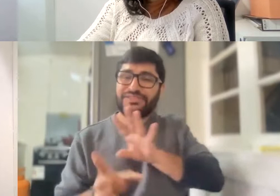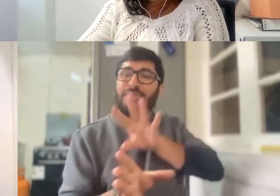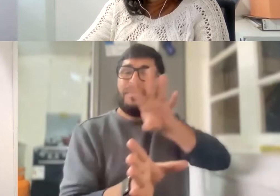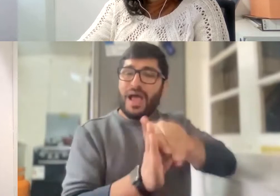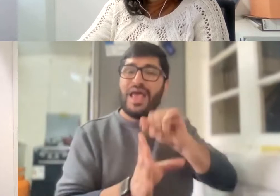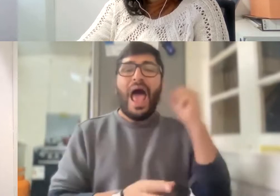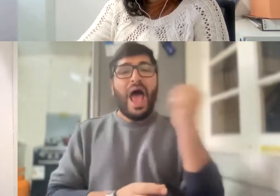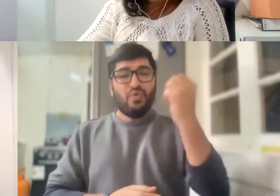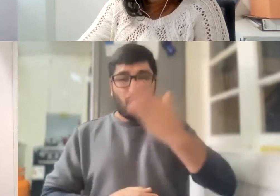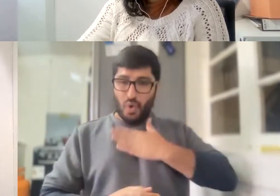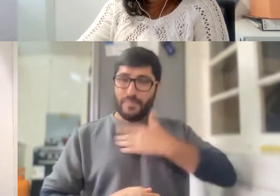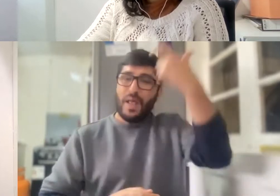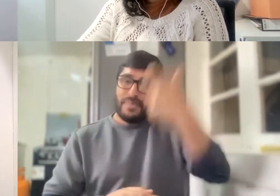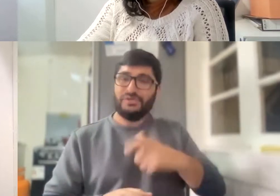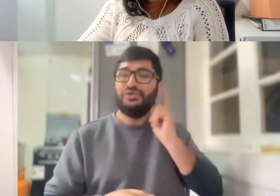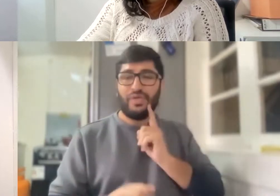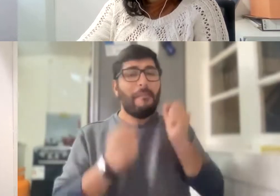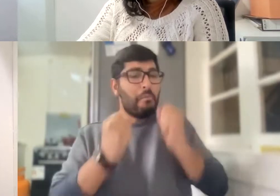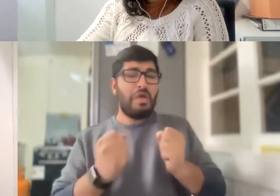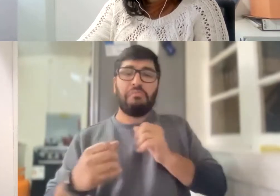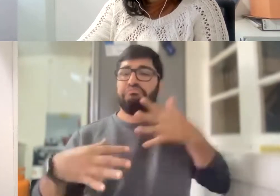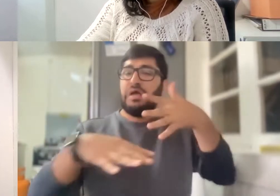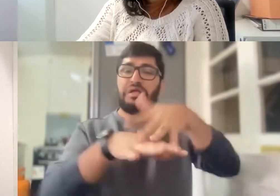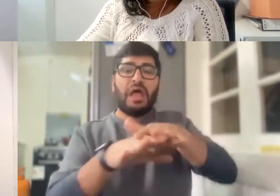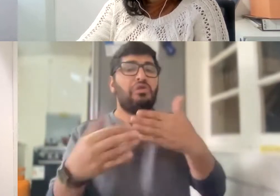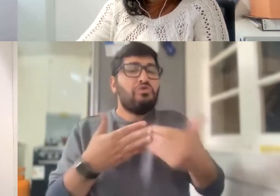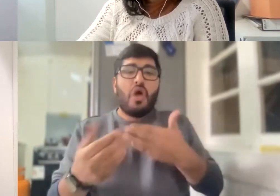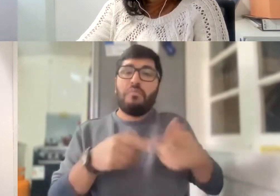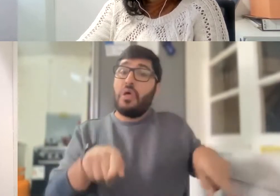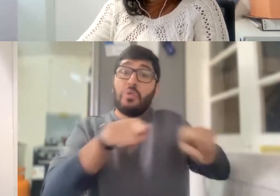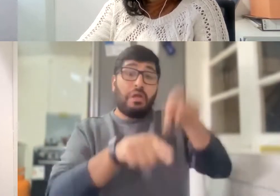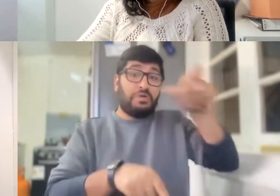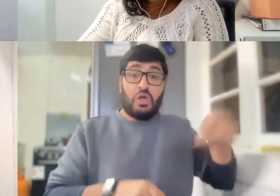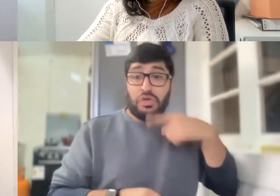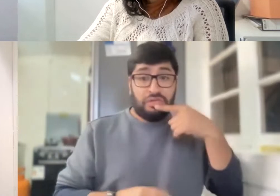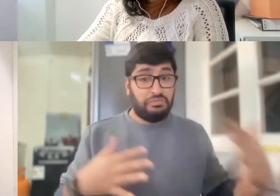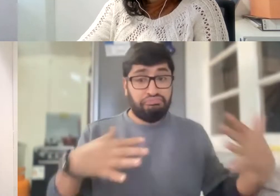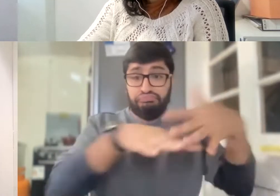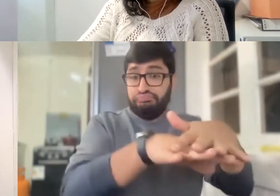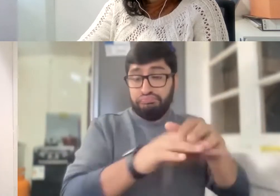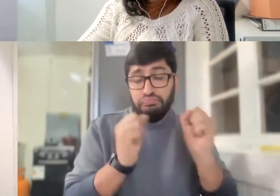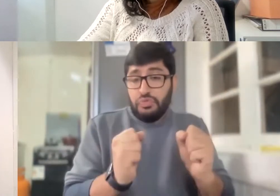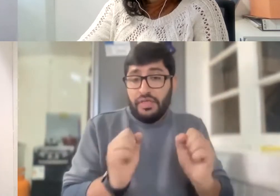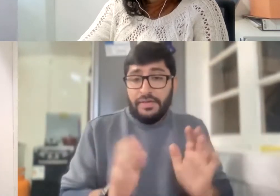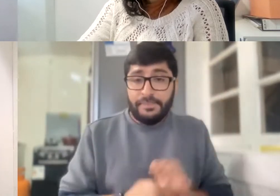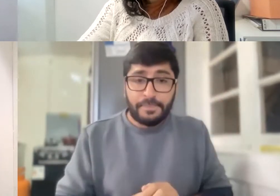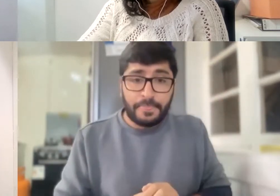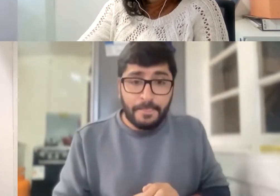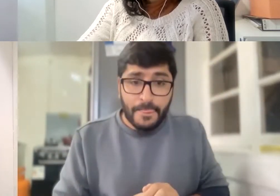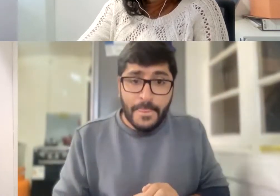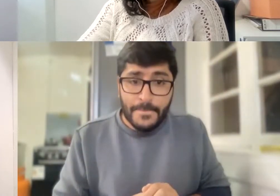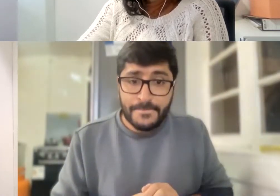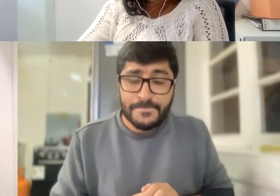poder expresar, y con eso permitir que ellos participen y puedan lograr una autonomía como personas solas, independientes, igual que el